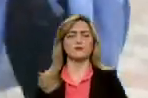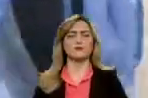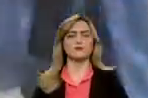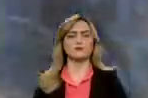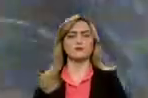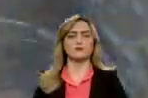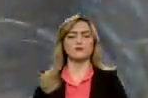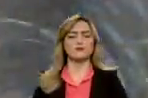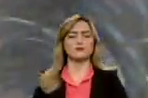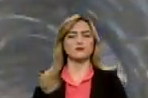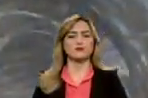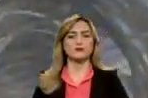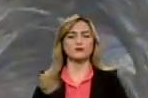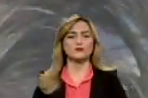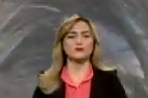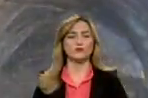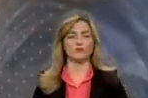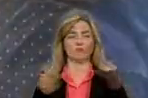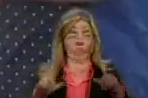horas.